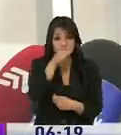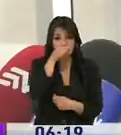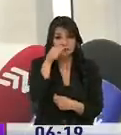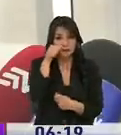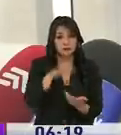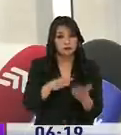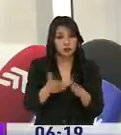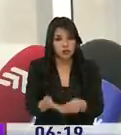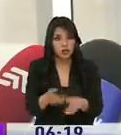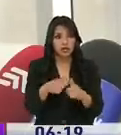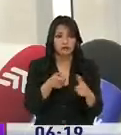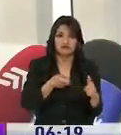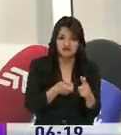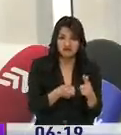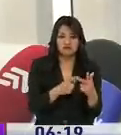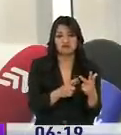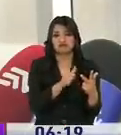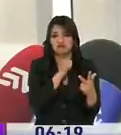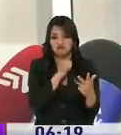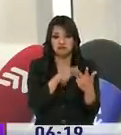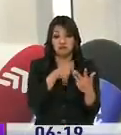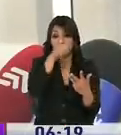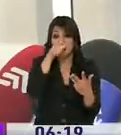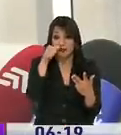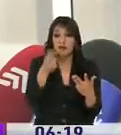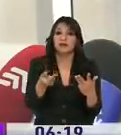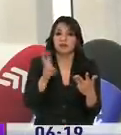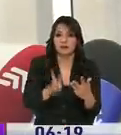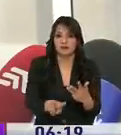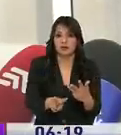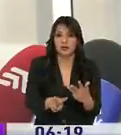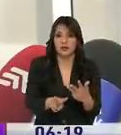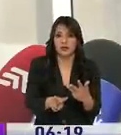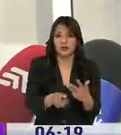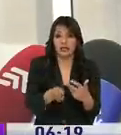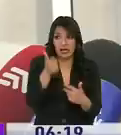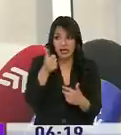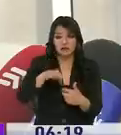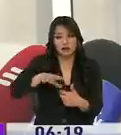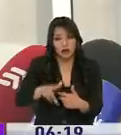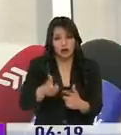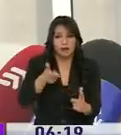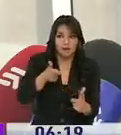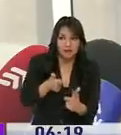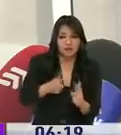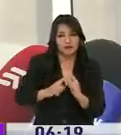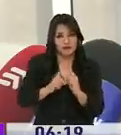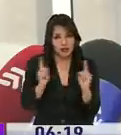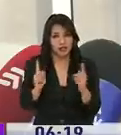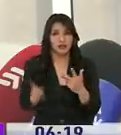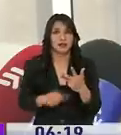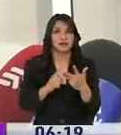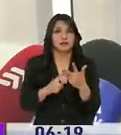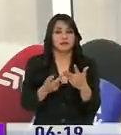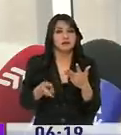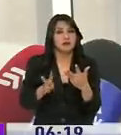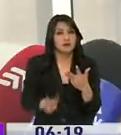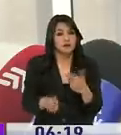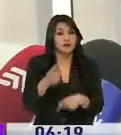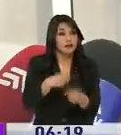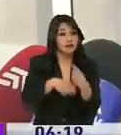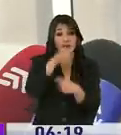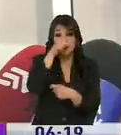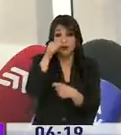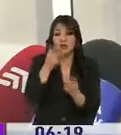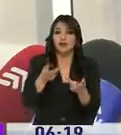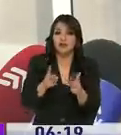muertes violentas, por el tema de las drogas tenemos tentativas de asesinatos, por el tema del microtráfico